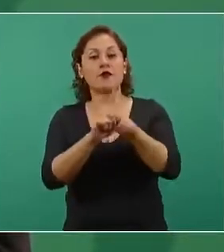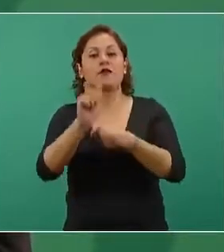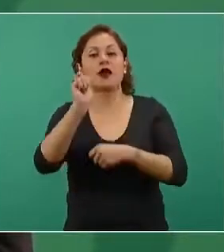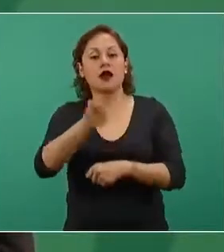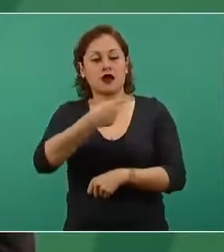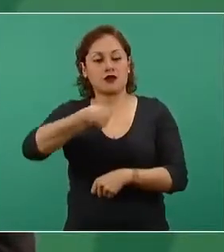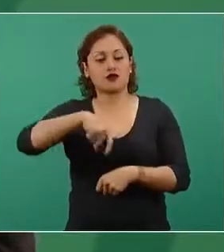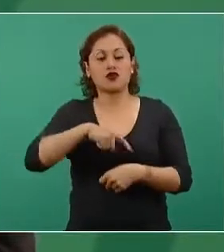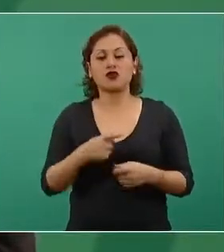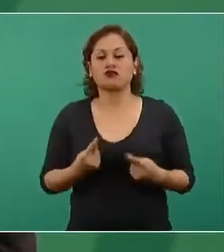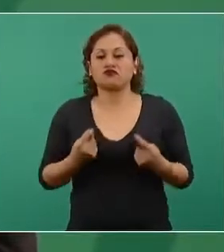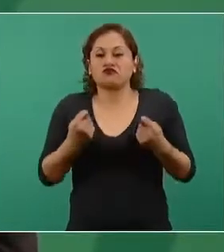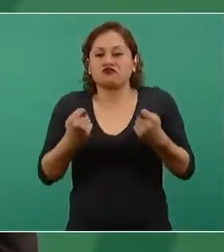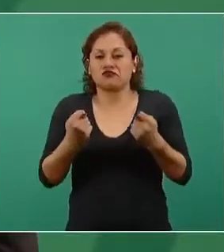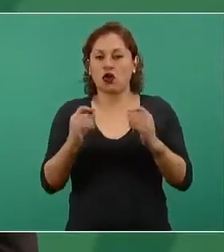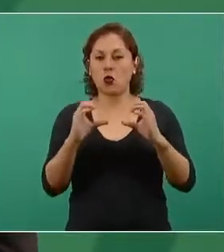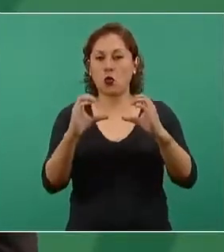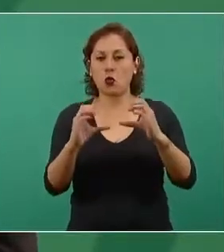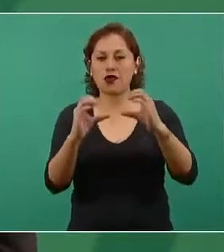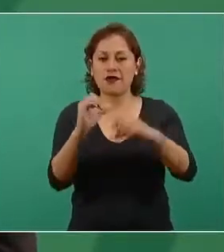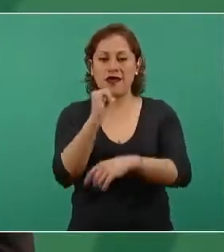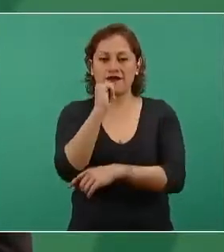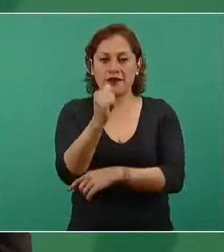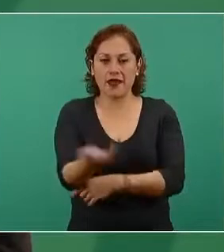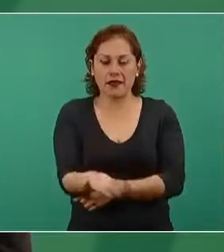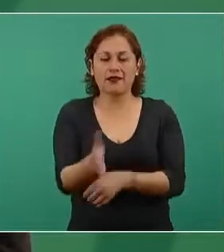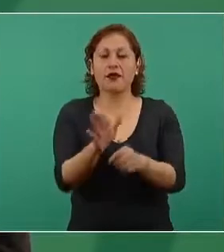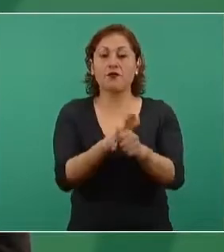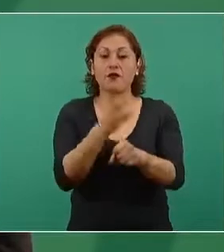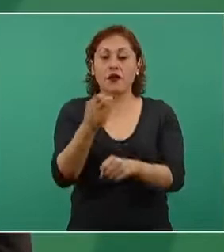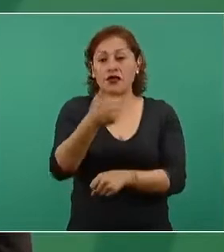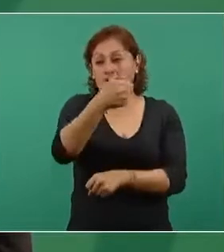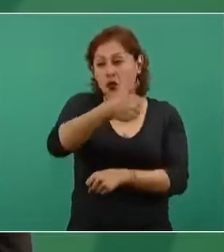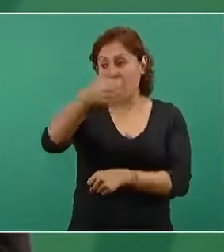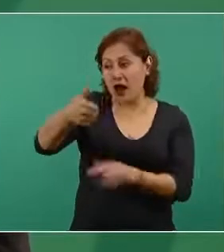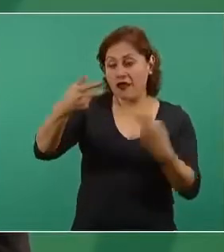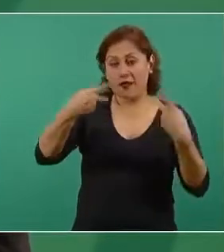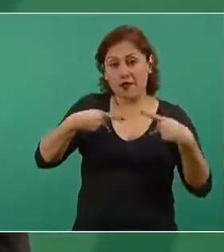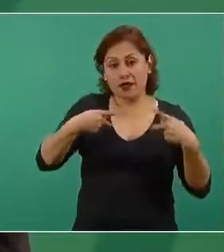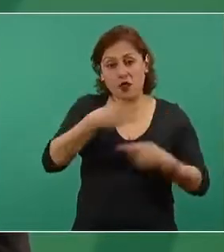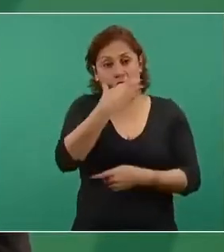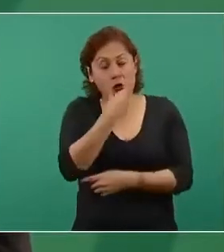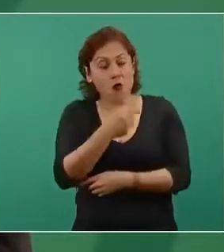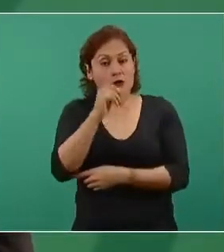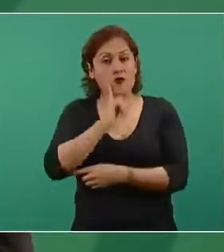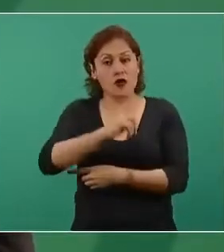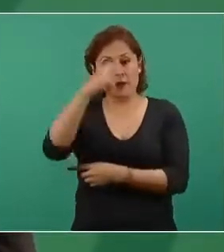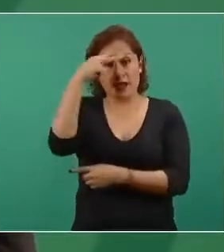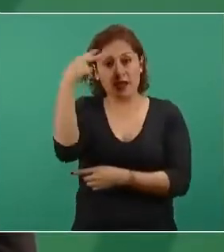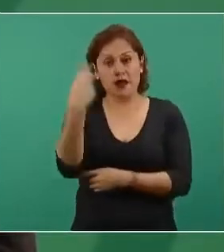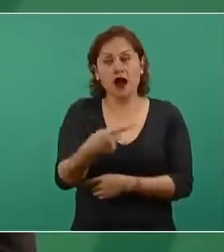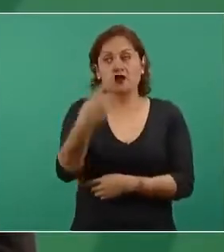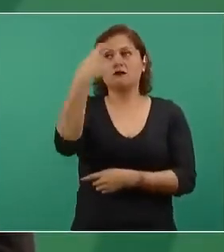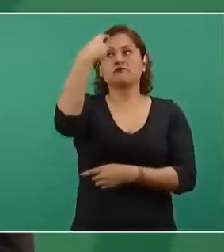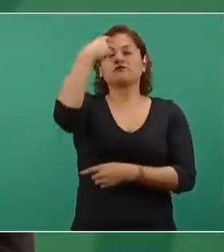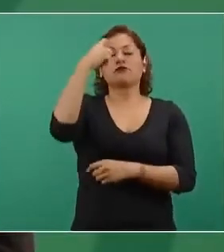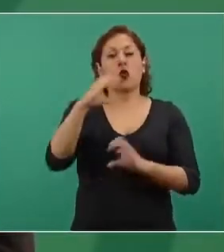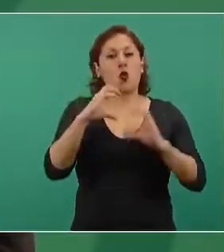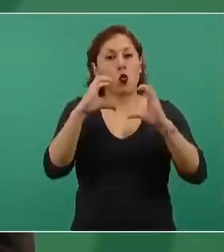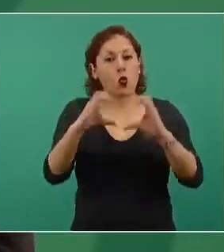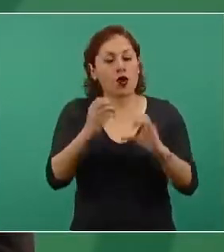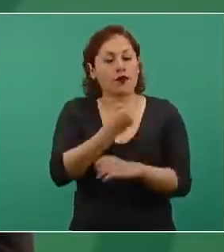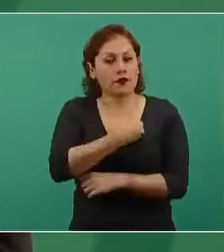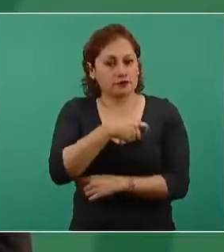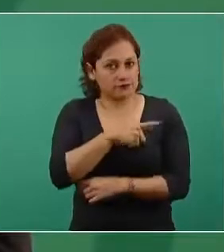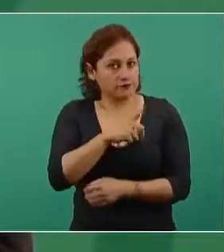¿no? Entonces está en cada uno de nosotros como mexicano y mexicana poder seguir estas acciones preventivas. Es decir, no